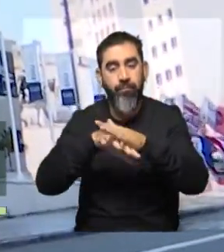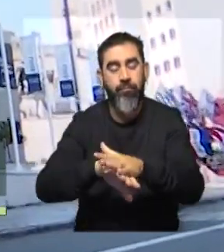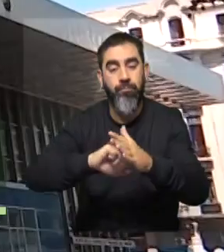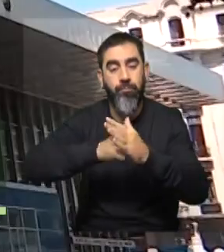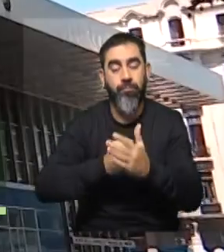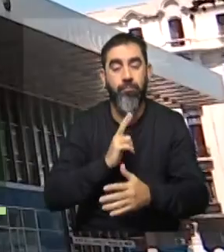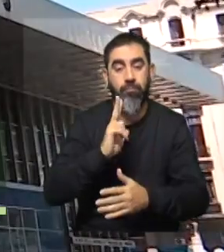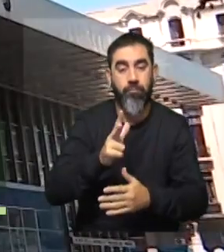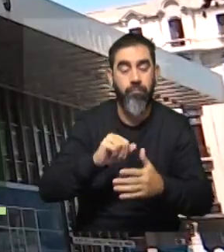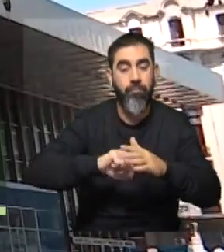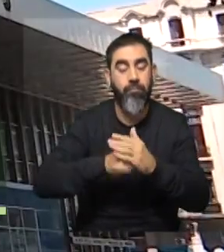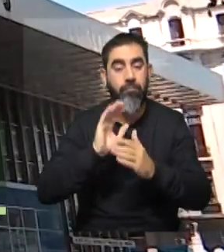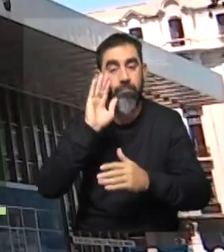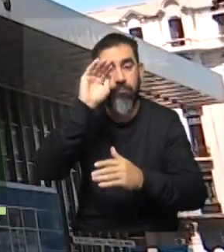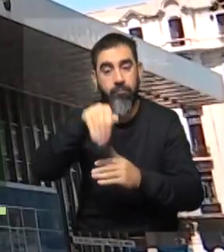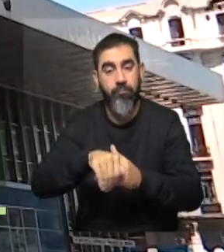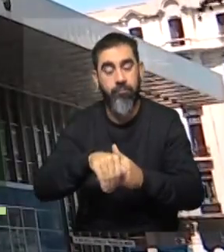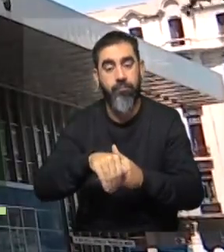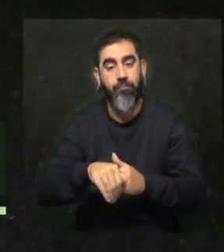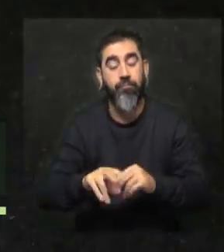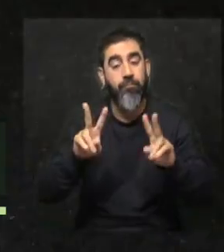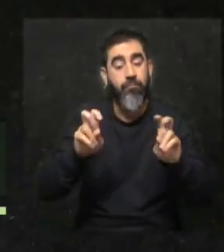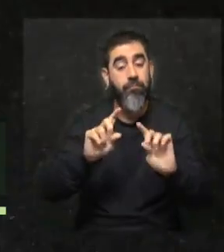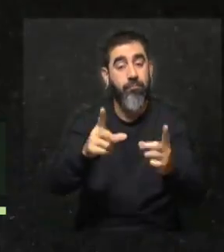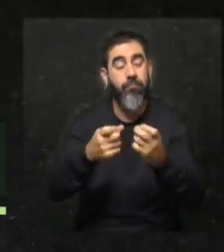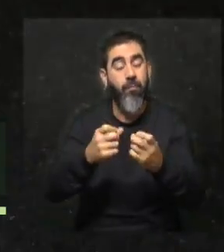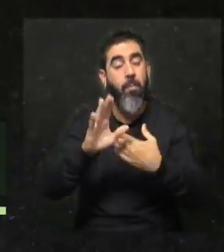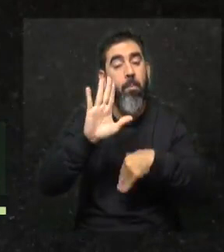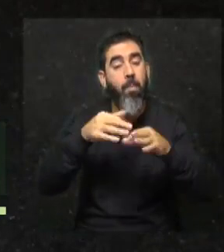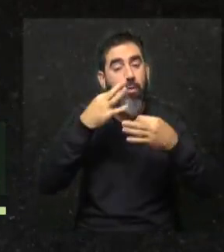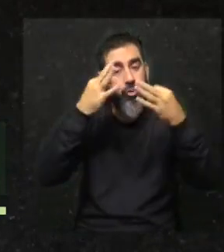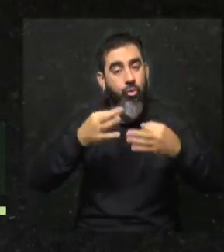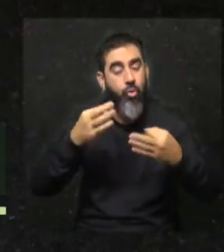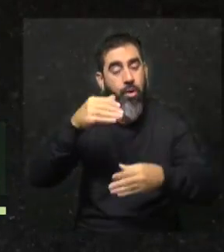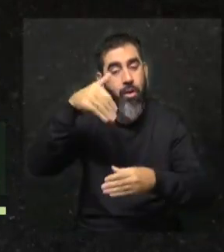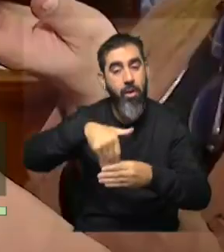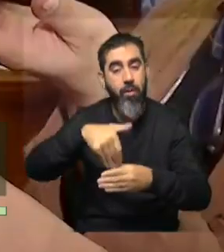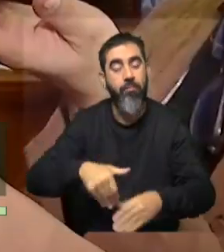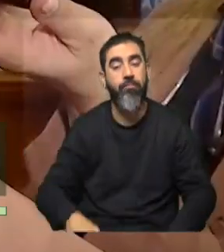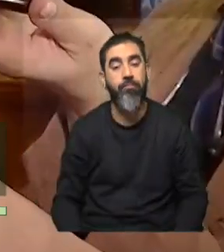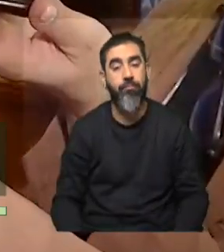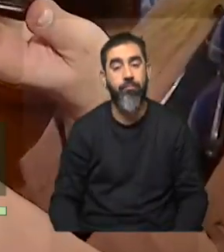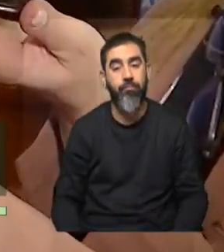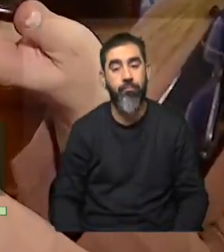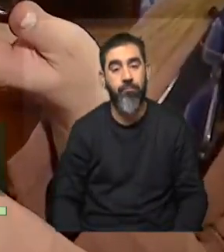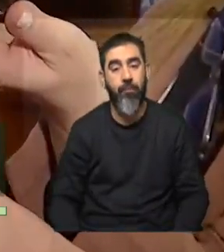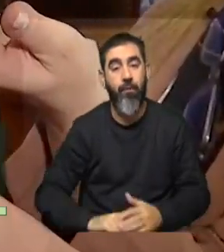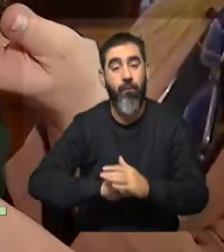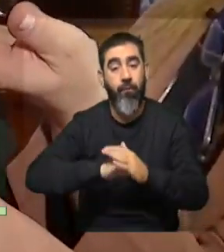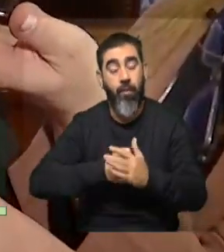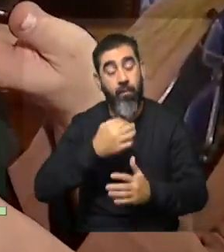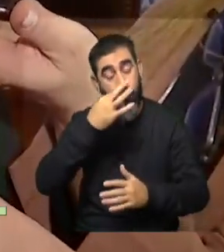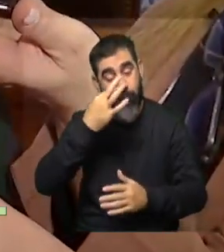hipotecario con el Banco República un aspecto que requiere una mayoría especial es un banco que de